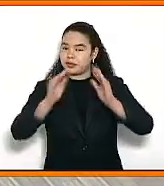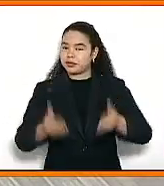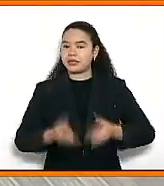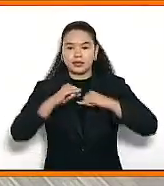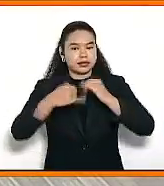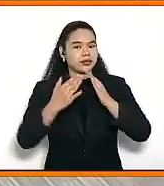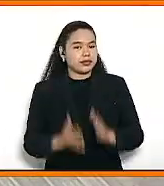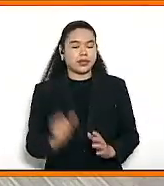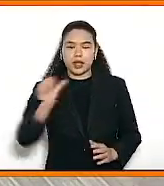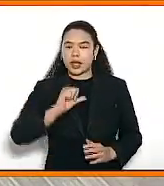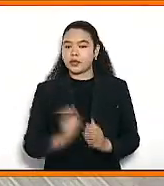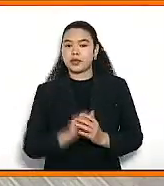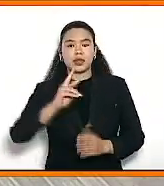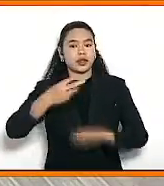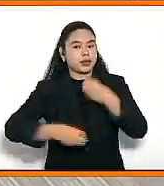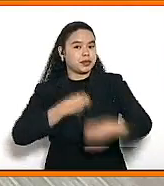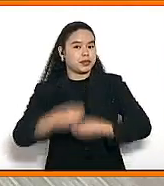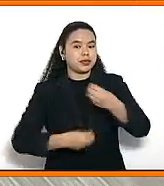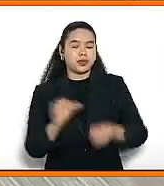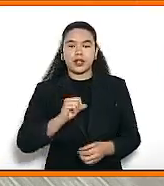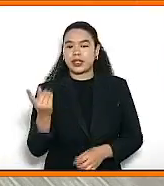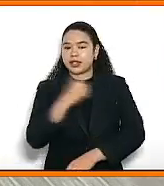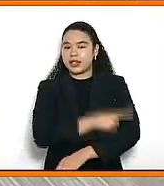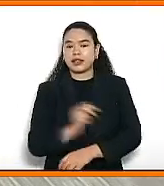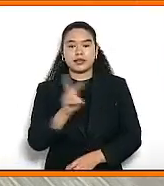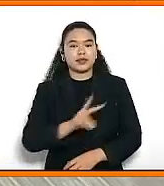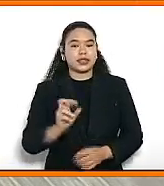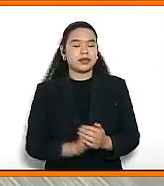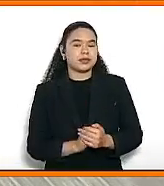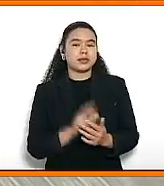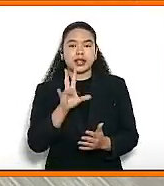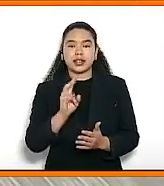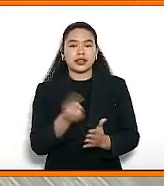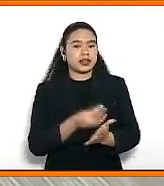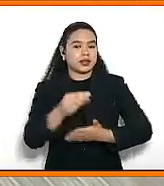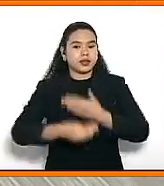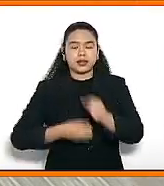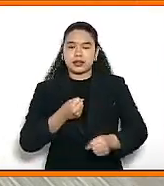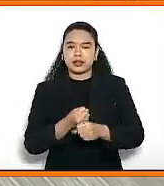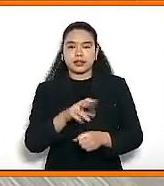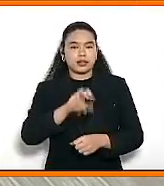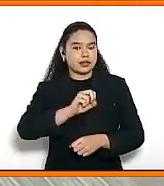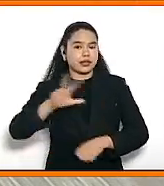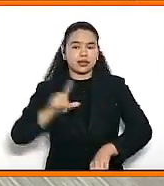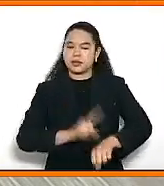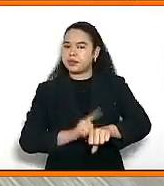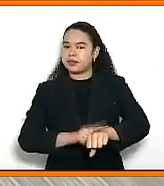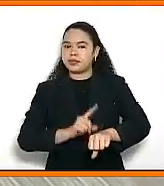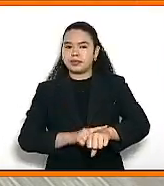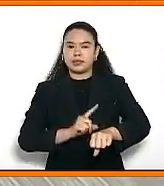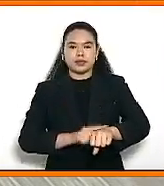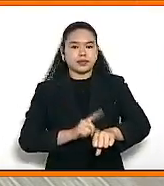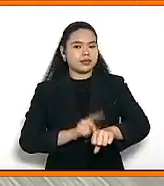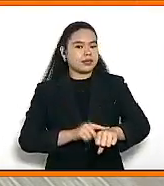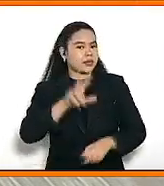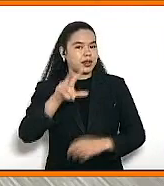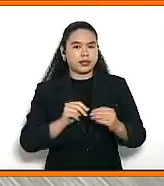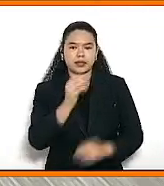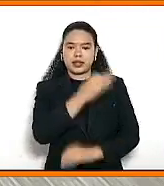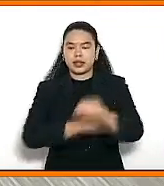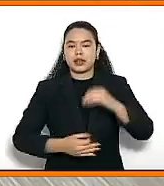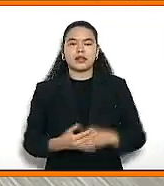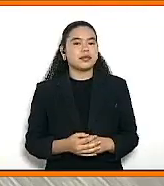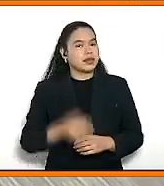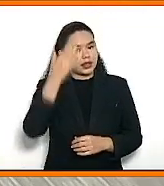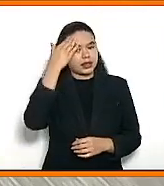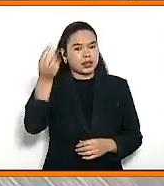Bienvenidos, queridos jugadores, a nuestro segundo sorteo del día de hoy, viernes 17 de marzo del año 2023. Cuando el reloj marca las 3 en punto de